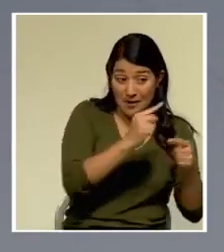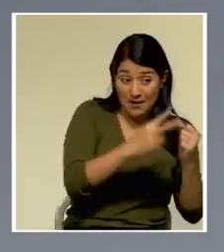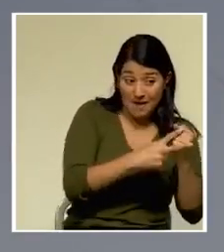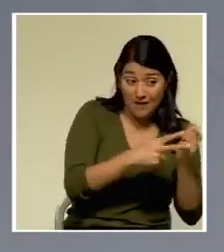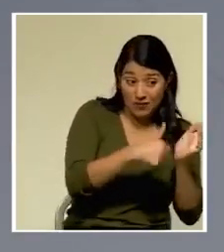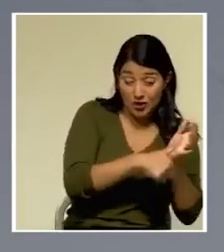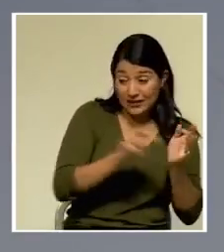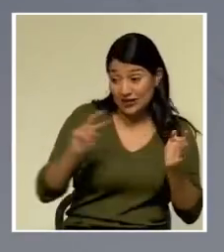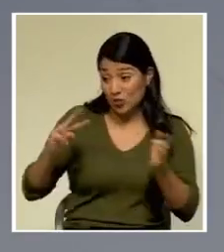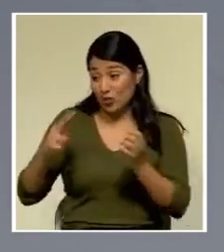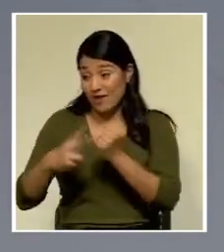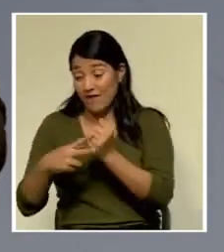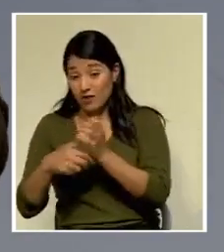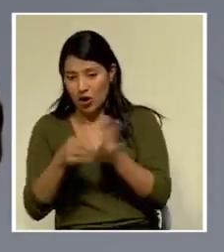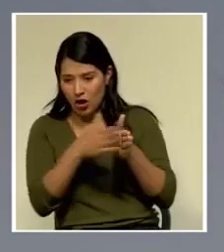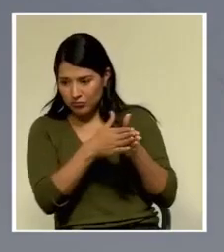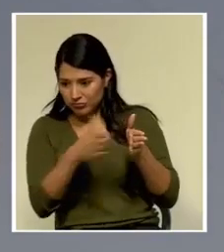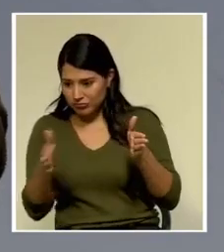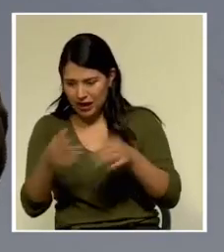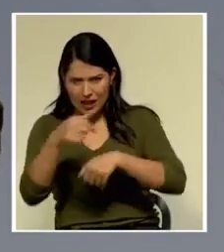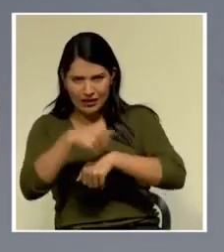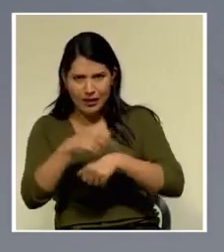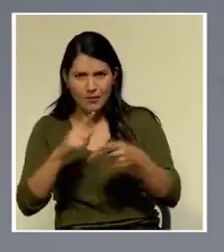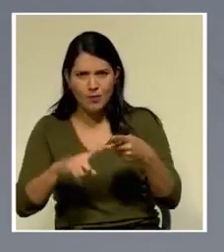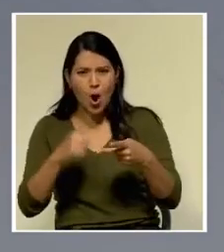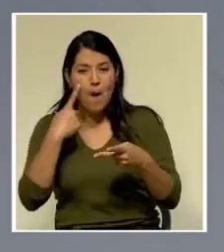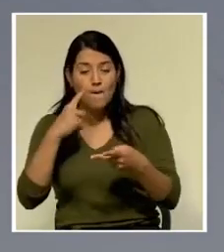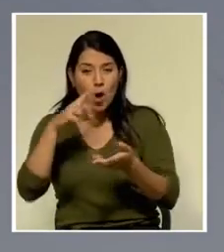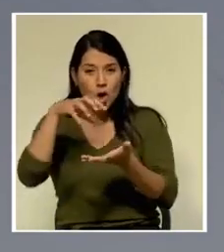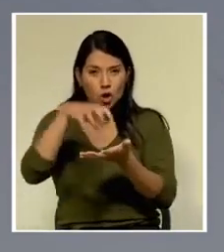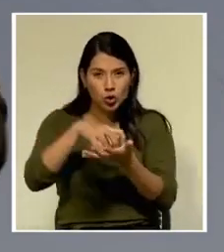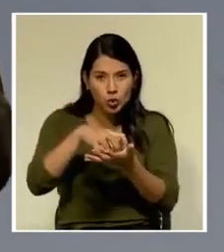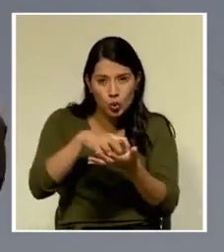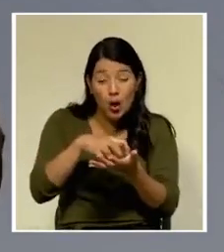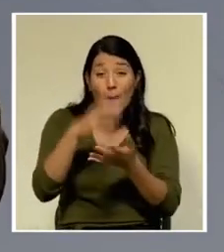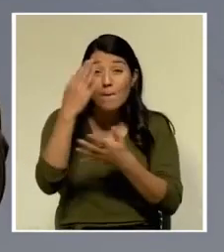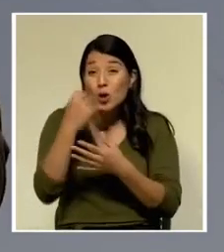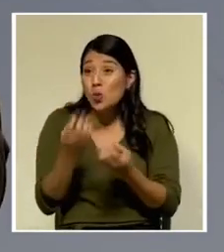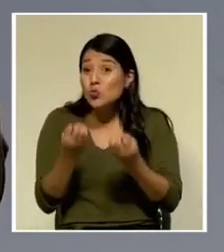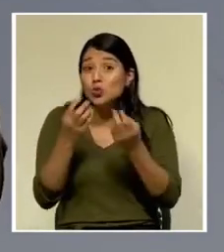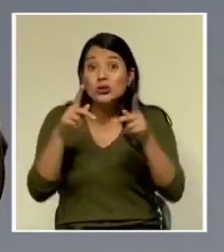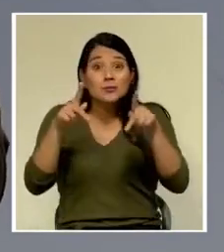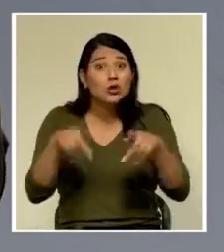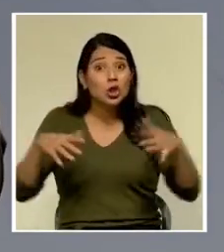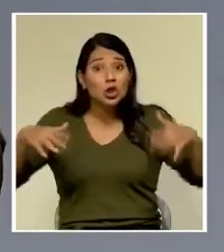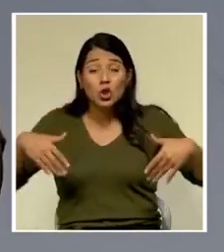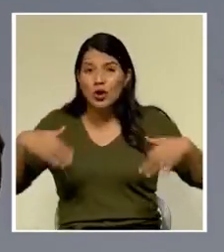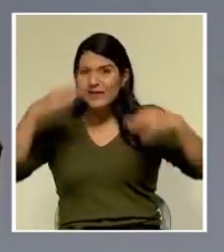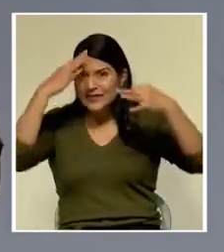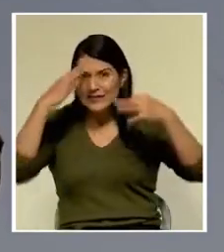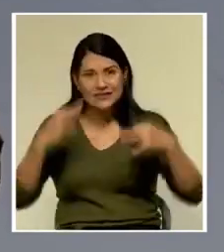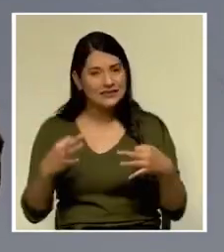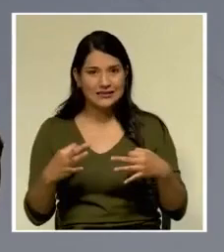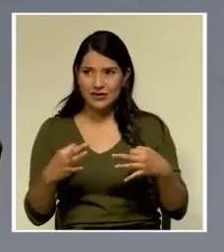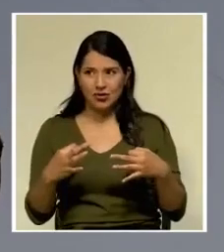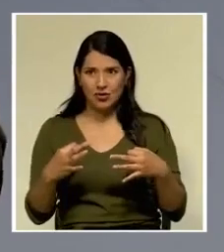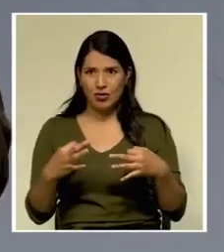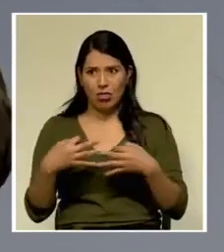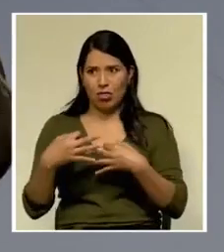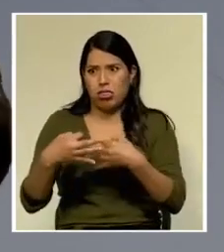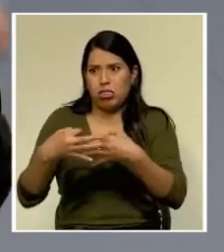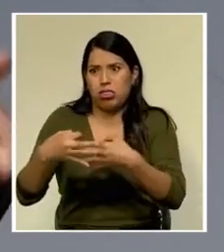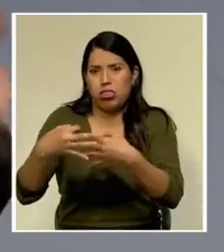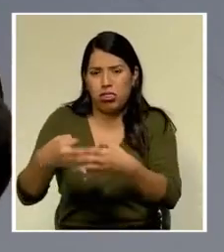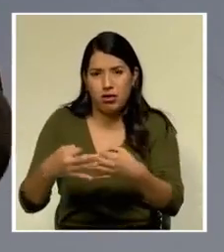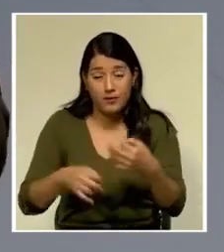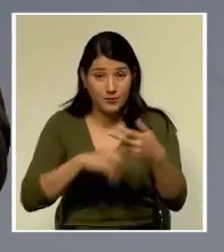segunda ronda, el nivel de incertidumbre que se genera a partir de una indecisión muy tardía de parte del electorado en las últimas